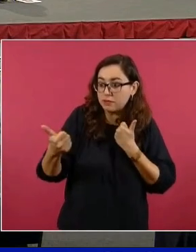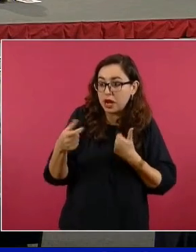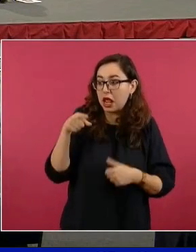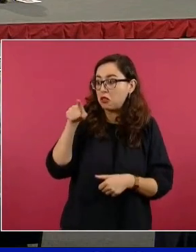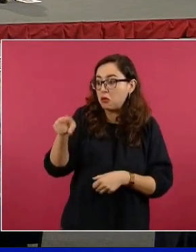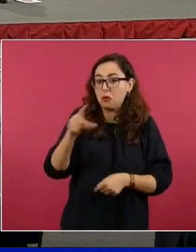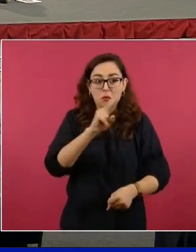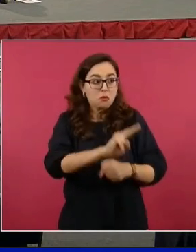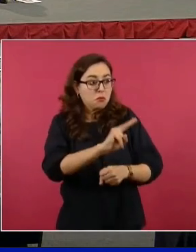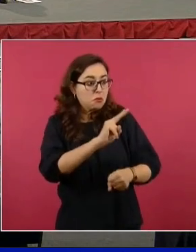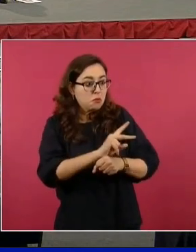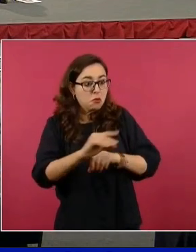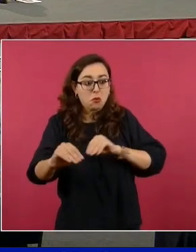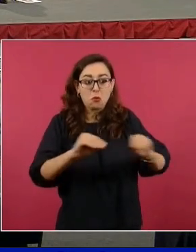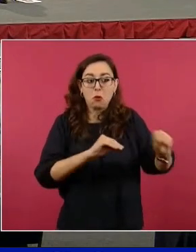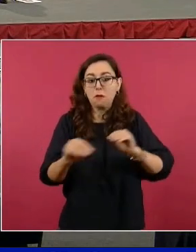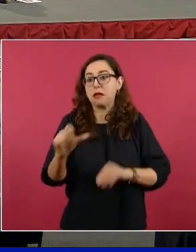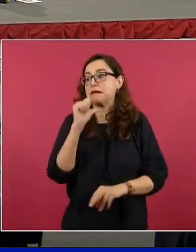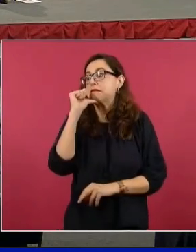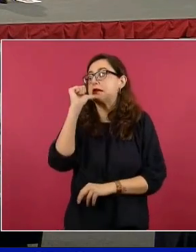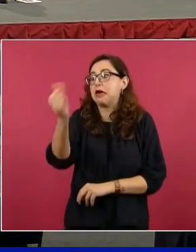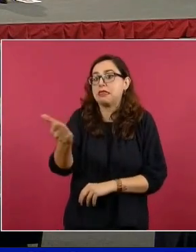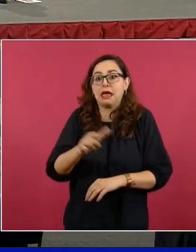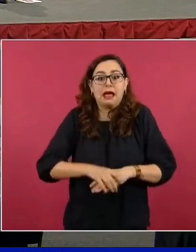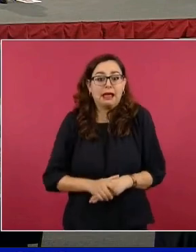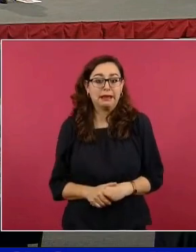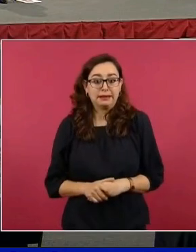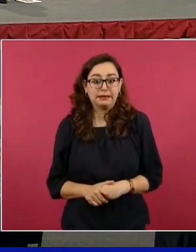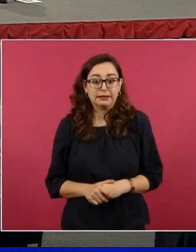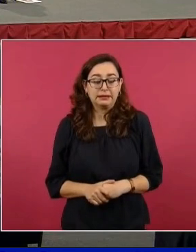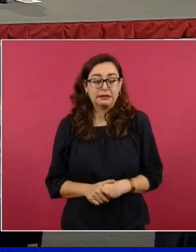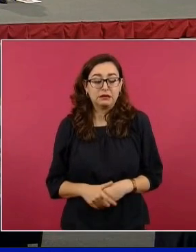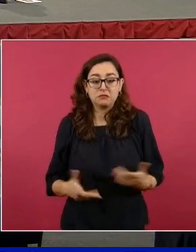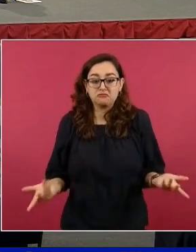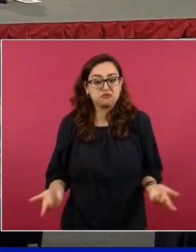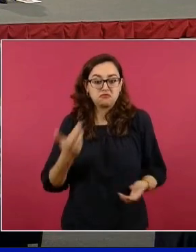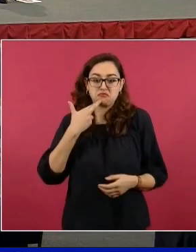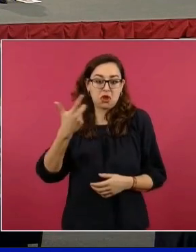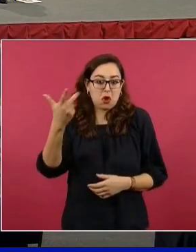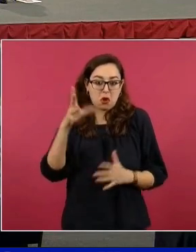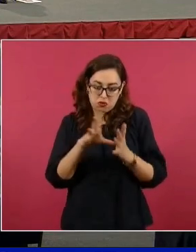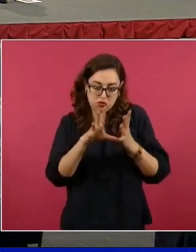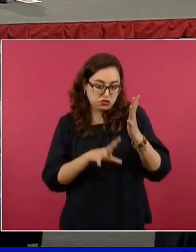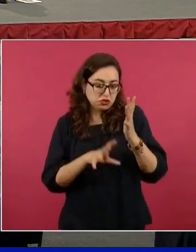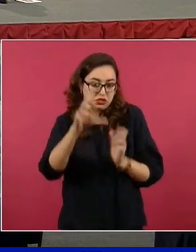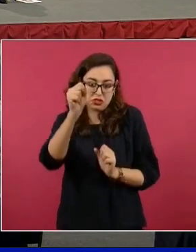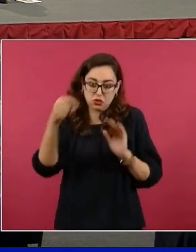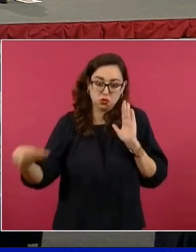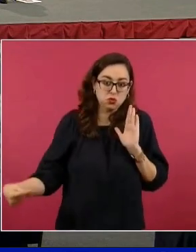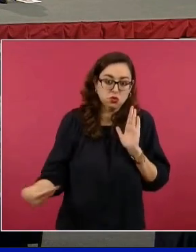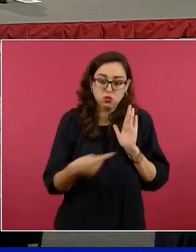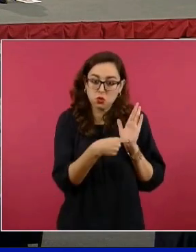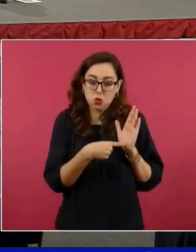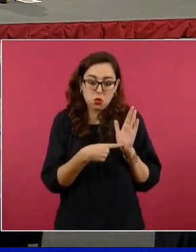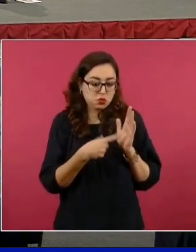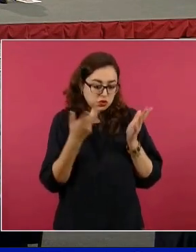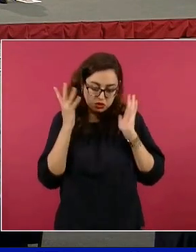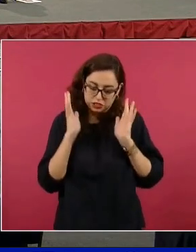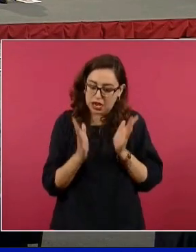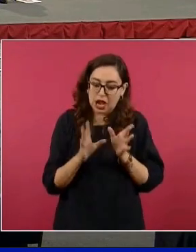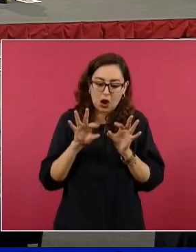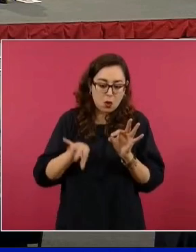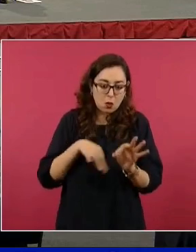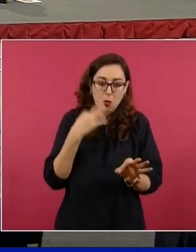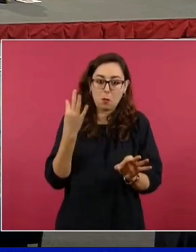Constitución? Porque parece letra muerta, porque no solo en la harina de maíz hay monopolio, hay en muchos,